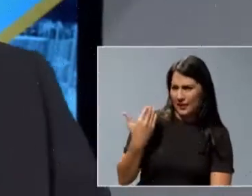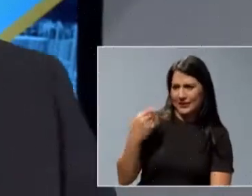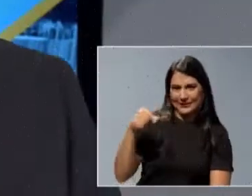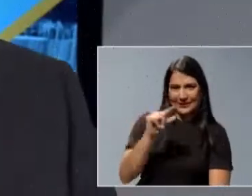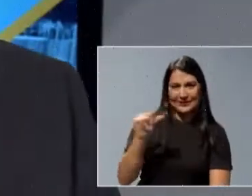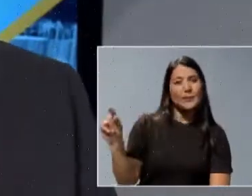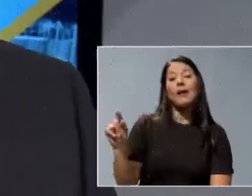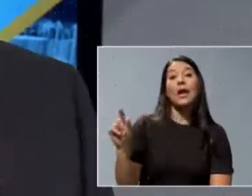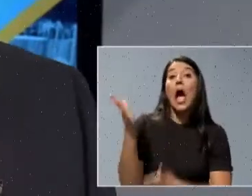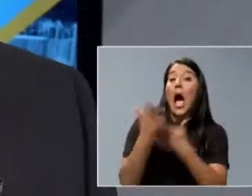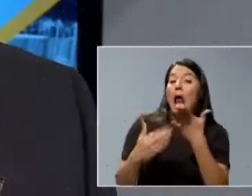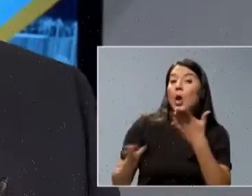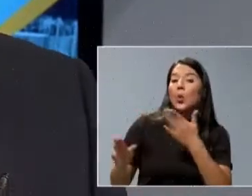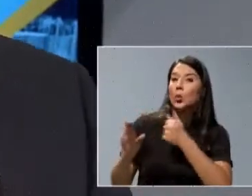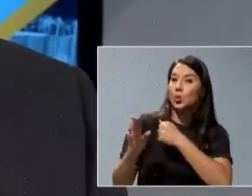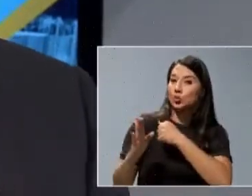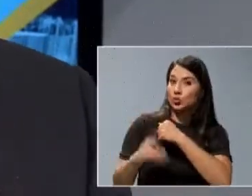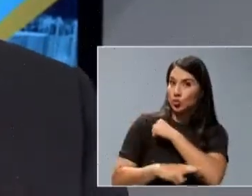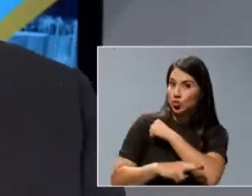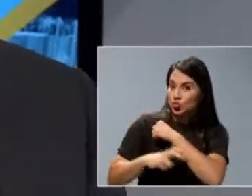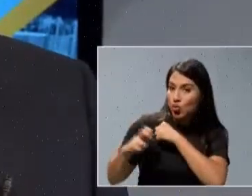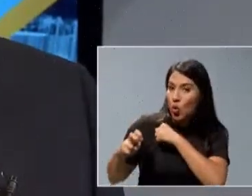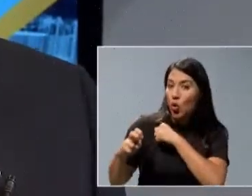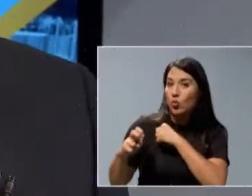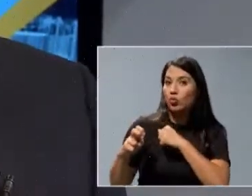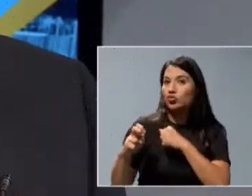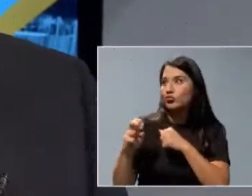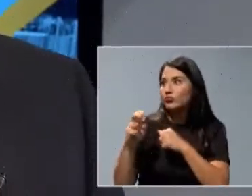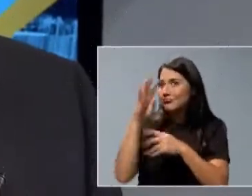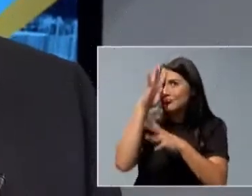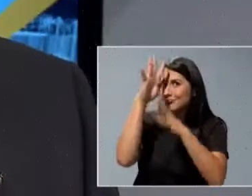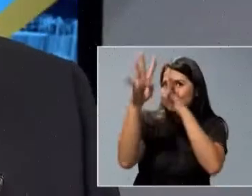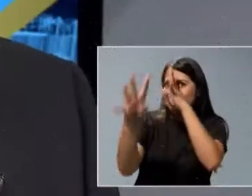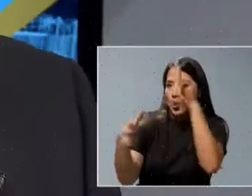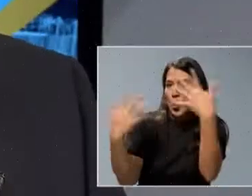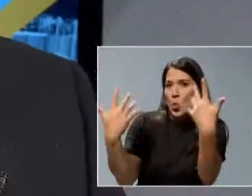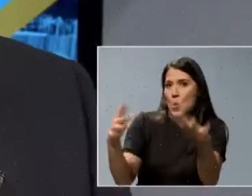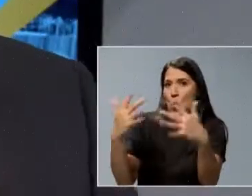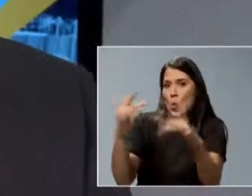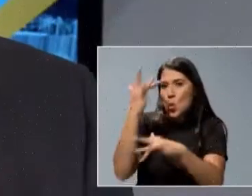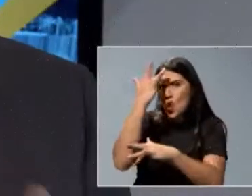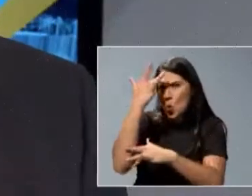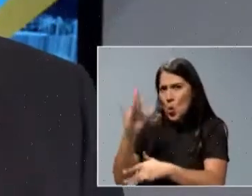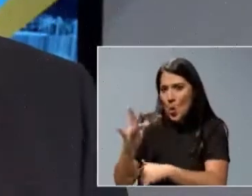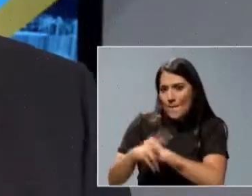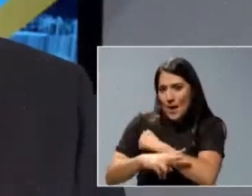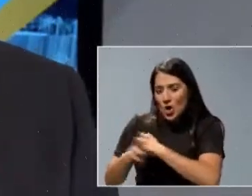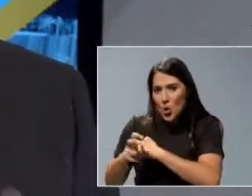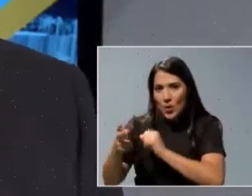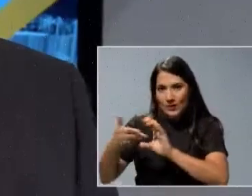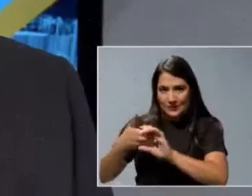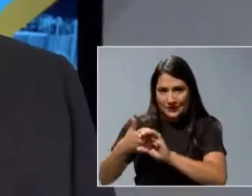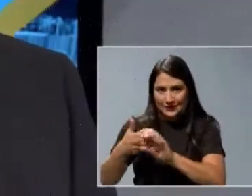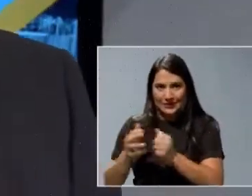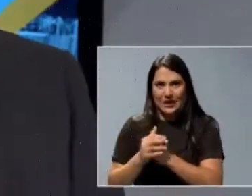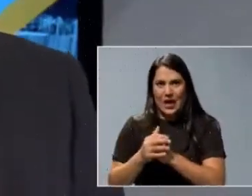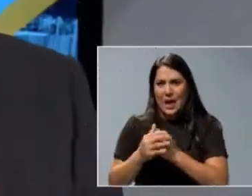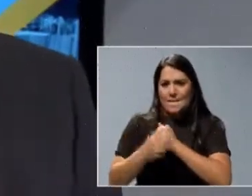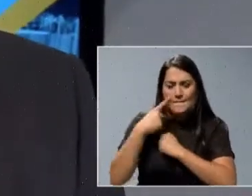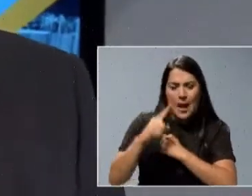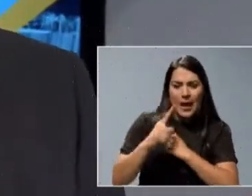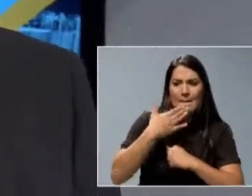semanas, algunos de estos mecanismos son de un ingenio asombroso, un ingenio para el mal, un ingenio para robar,